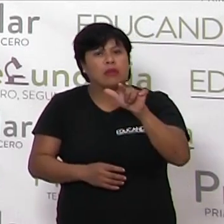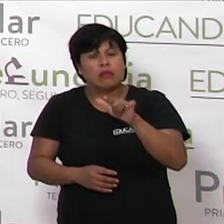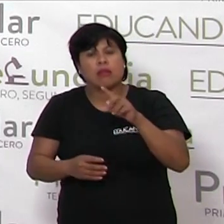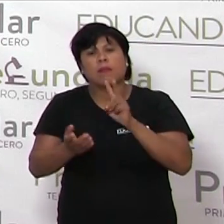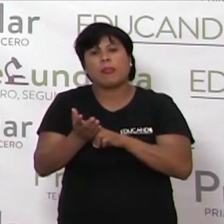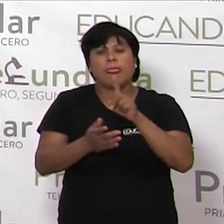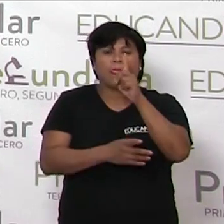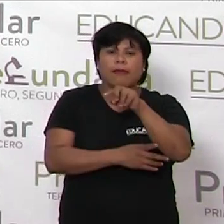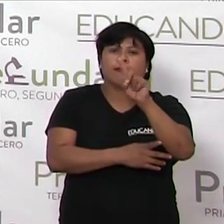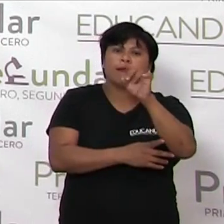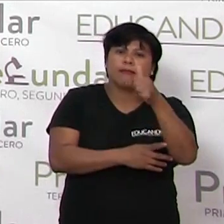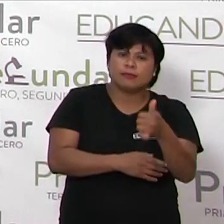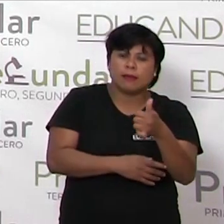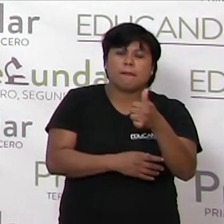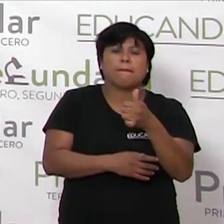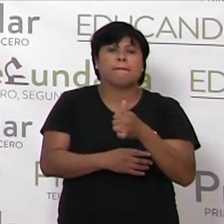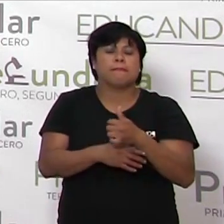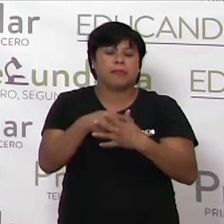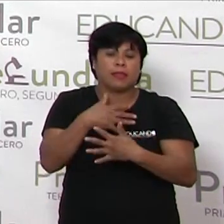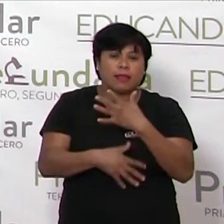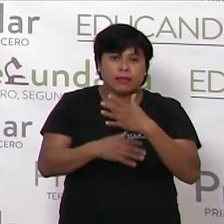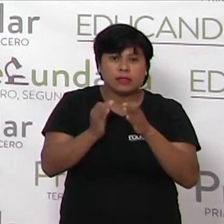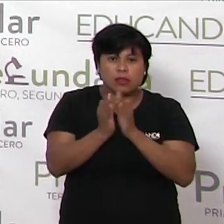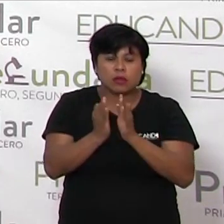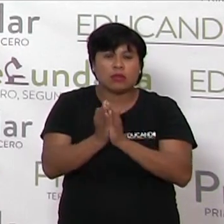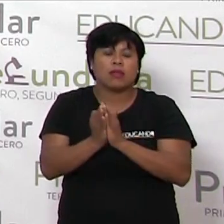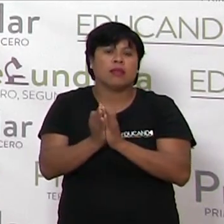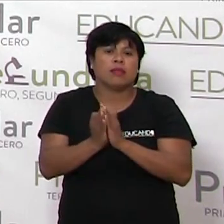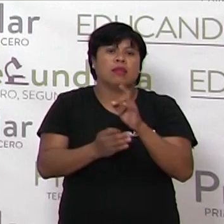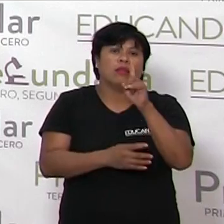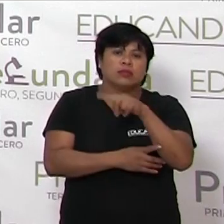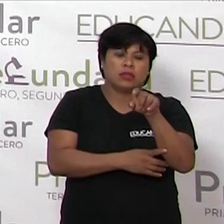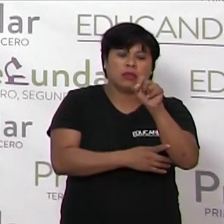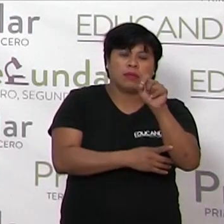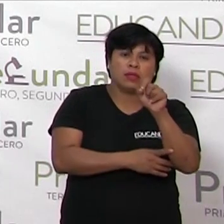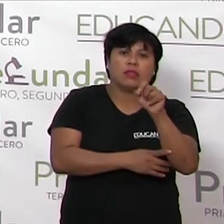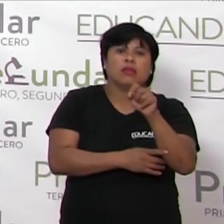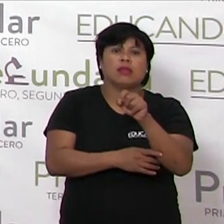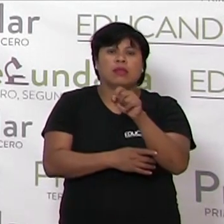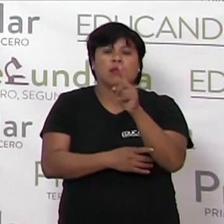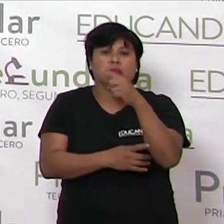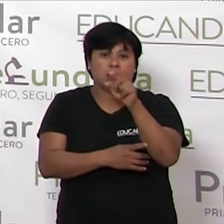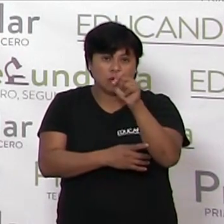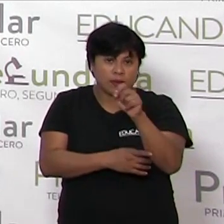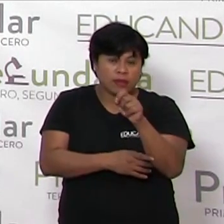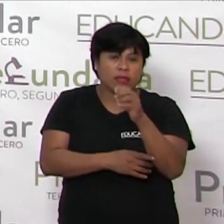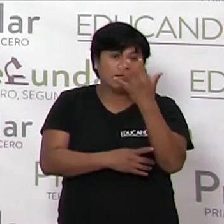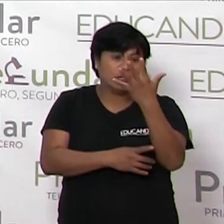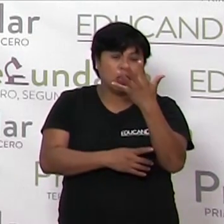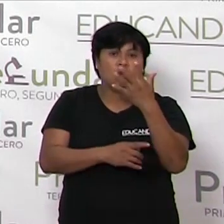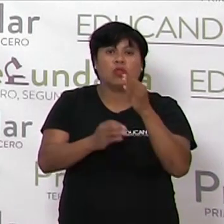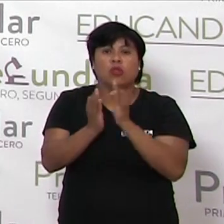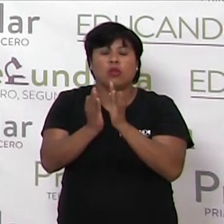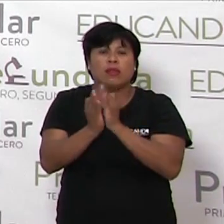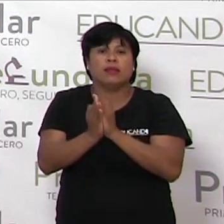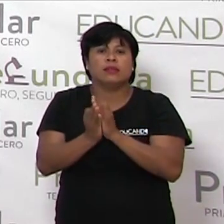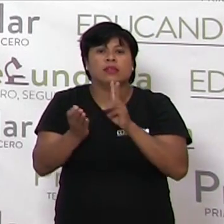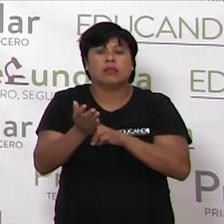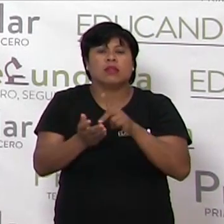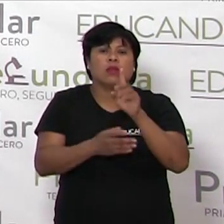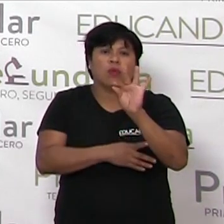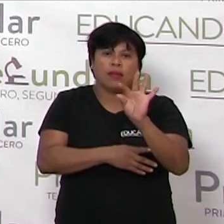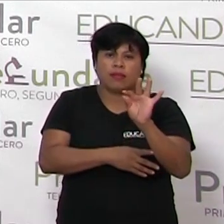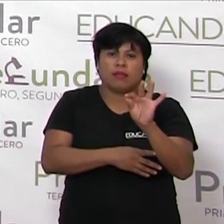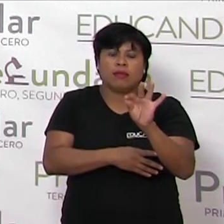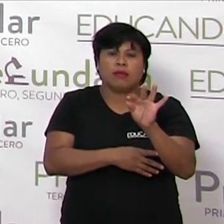caso 17, costarían 136, 15 tortas costarían 120 pesos, 5 tortas